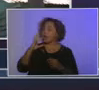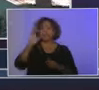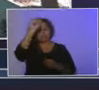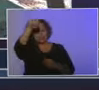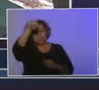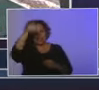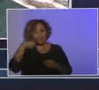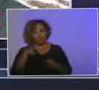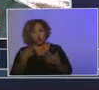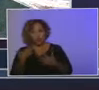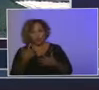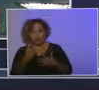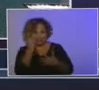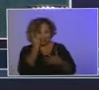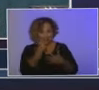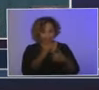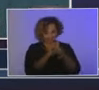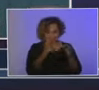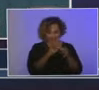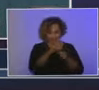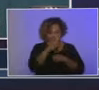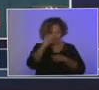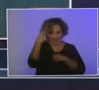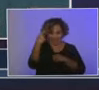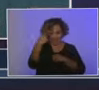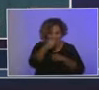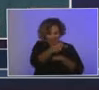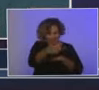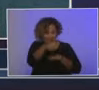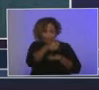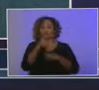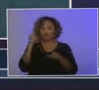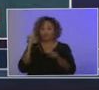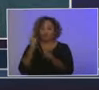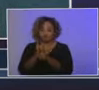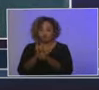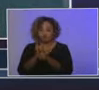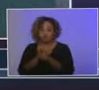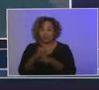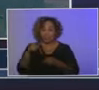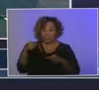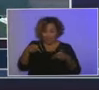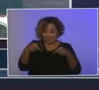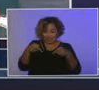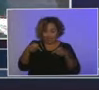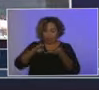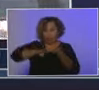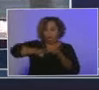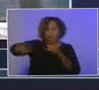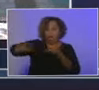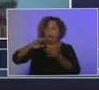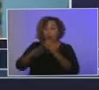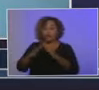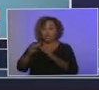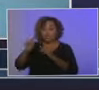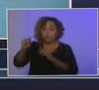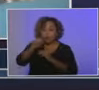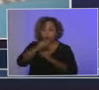Sí. Es que lo que están comentando los exsecretarios es totalmente cierto. De esta ecuación se sacaron a los